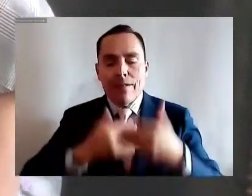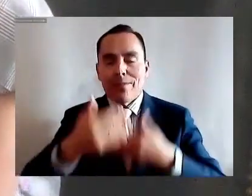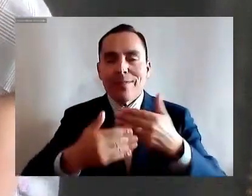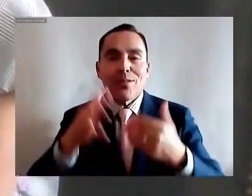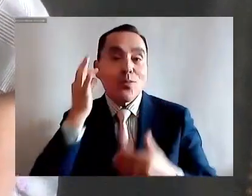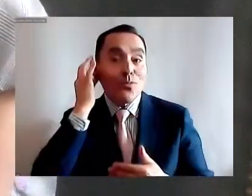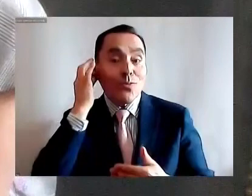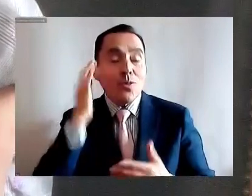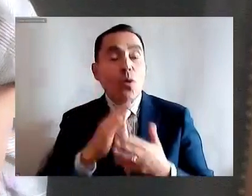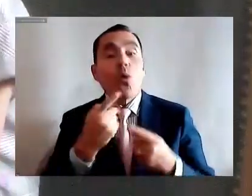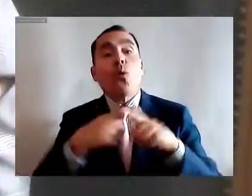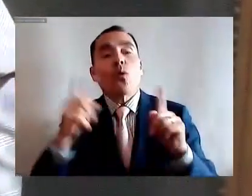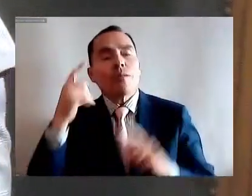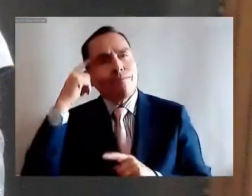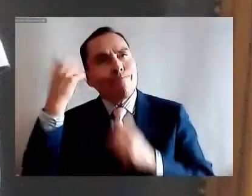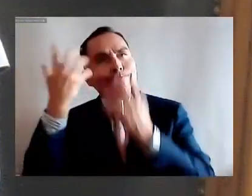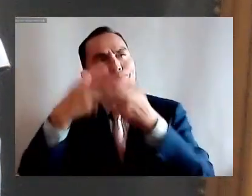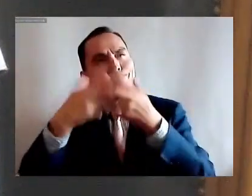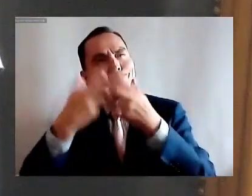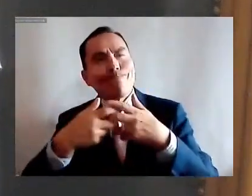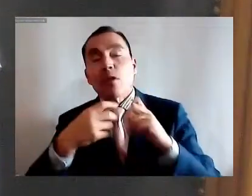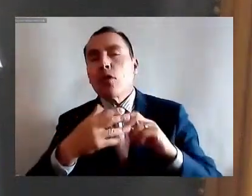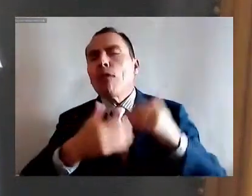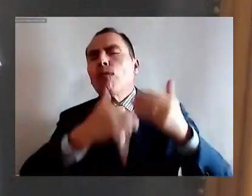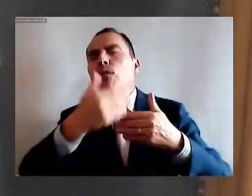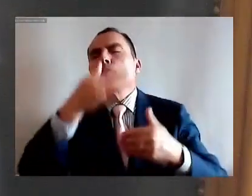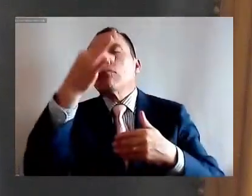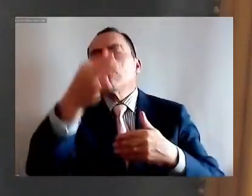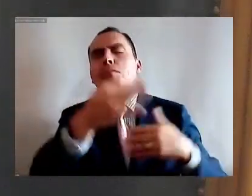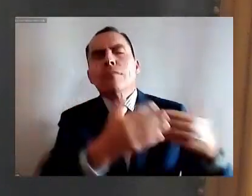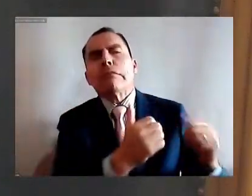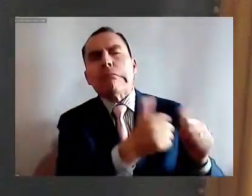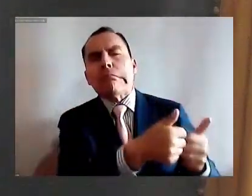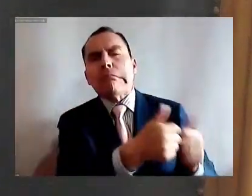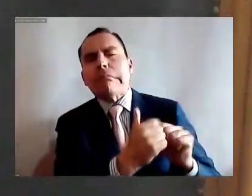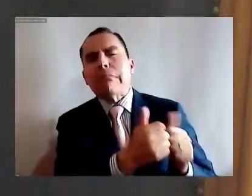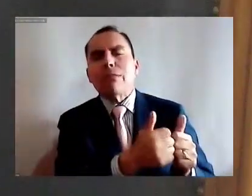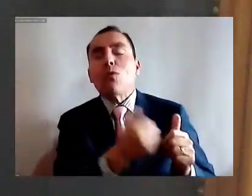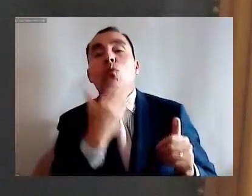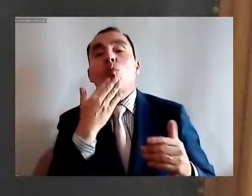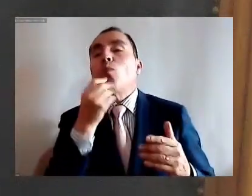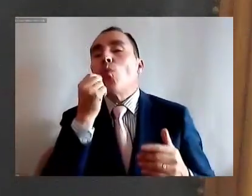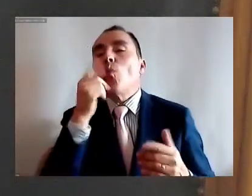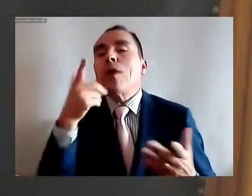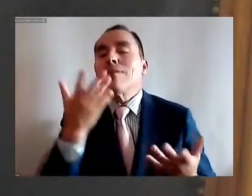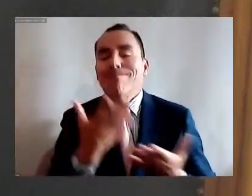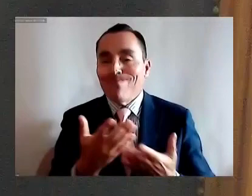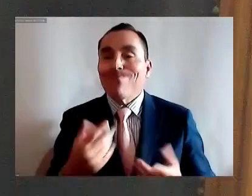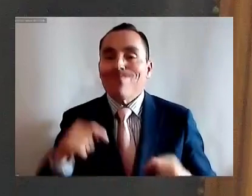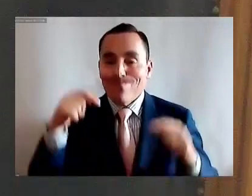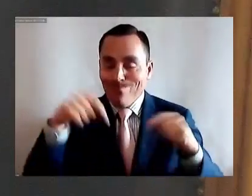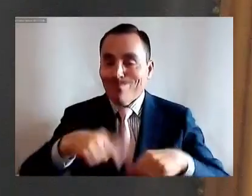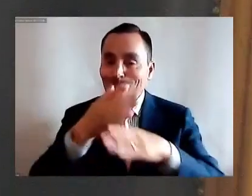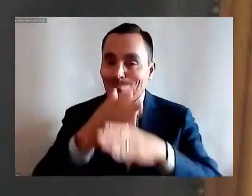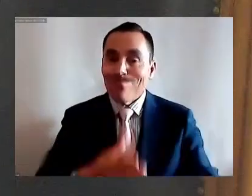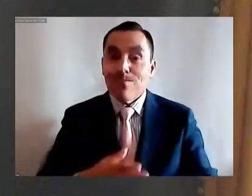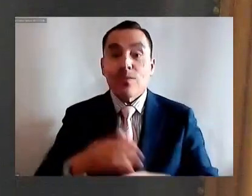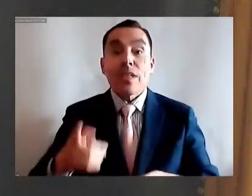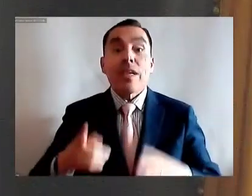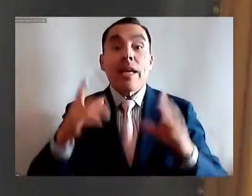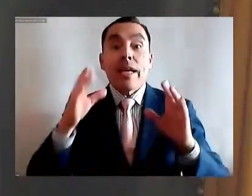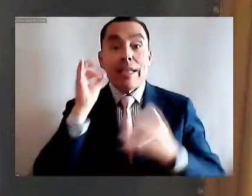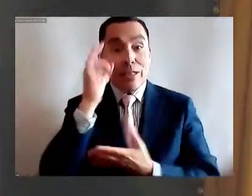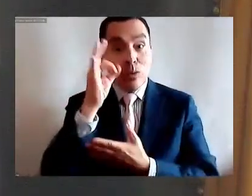sobre los desafíos que todavía persisten. En su discurso inicial, el presidente en el